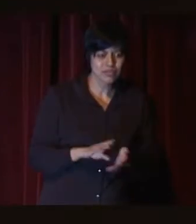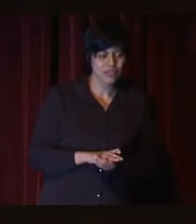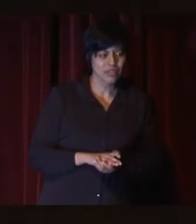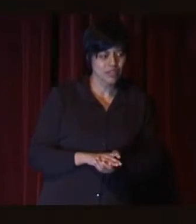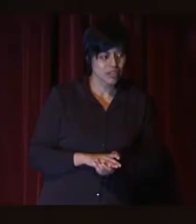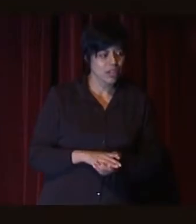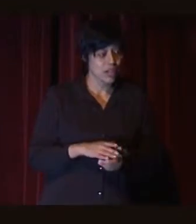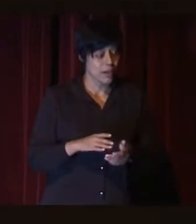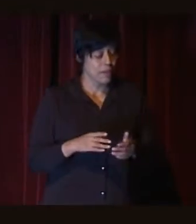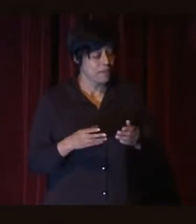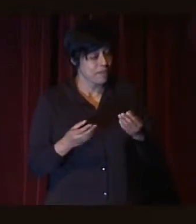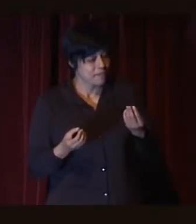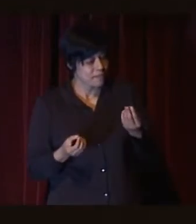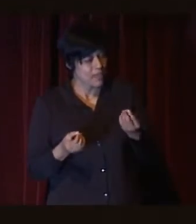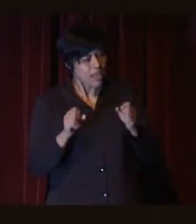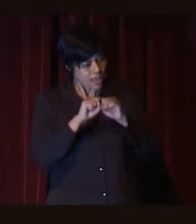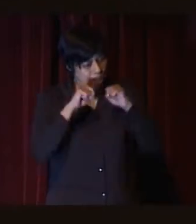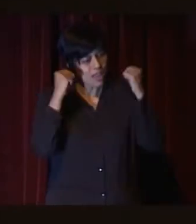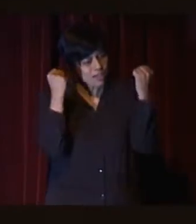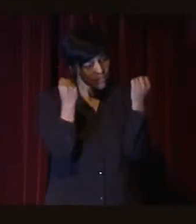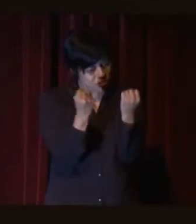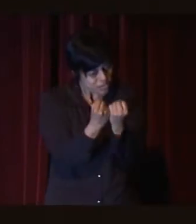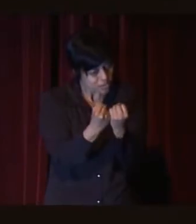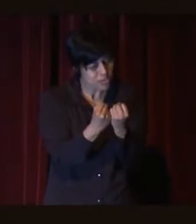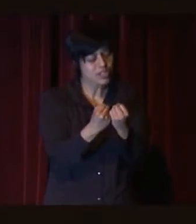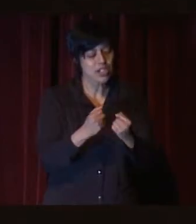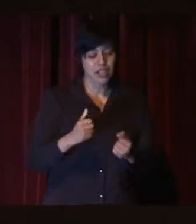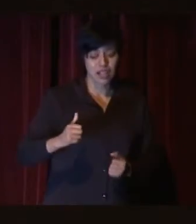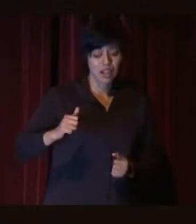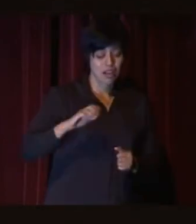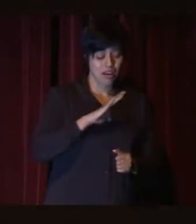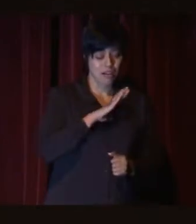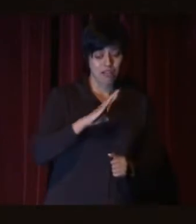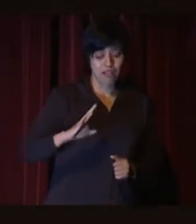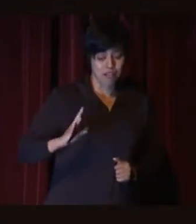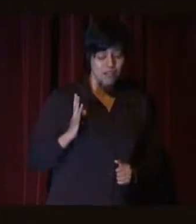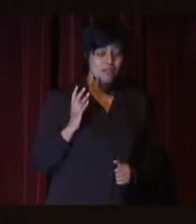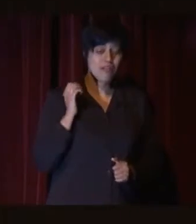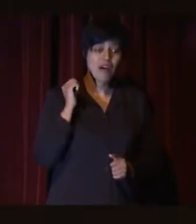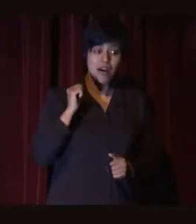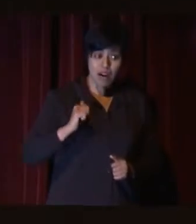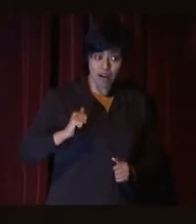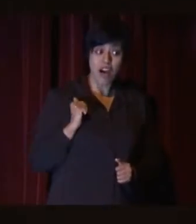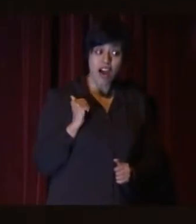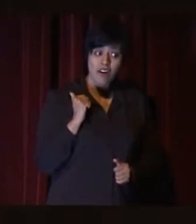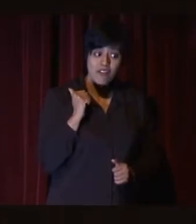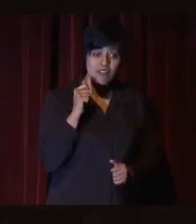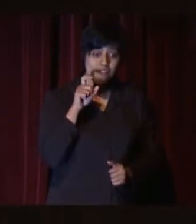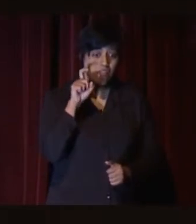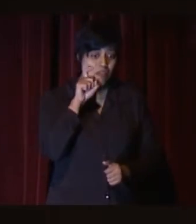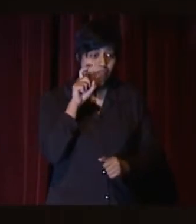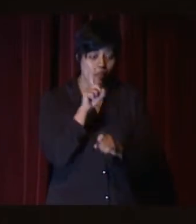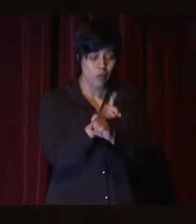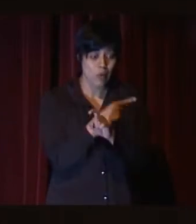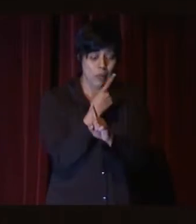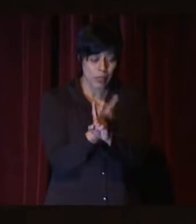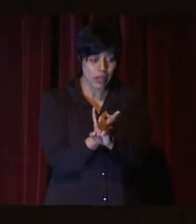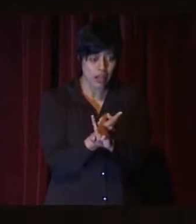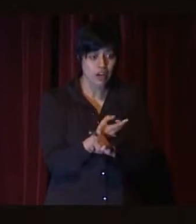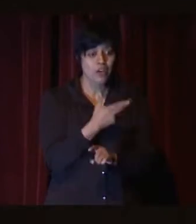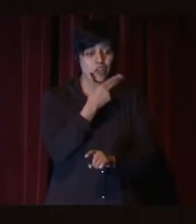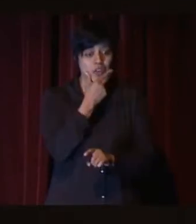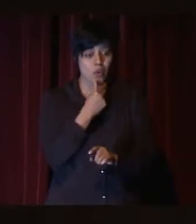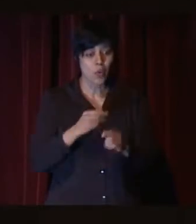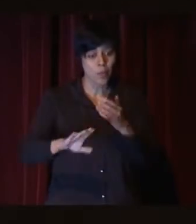su mayoría y por como nuestra sociedad está construida la violencia sexual si sucede de hombre a hombre de hombre a mujer pero sin